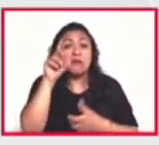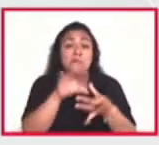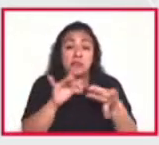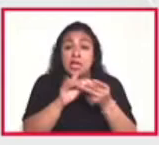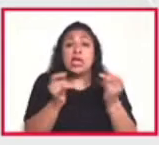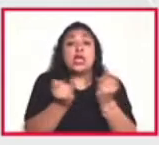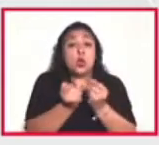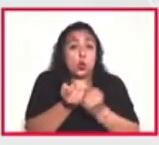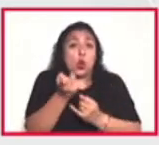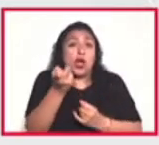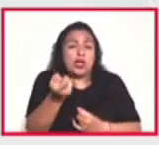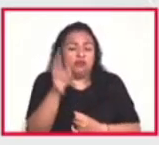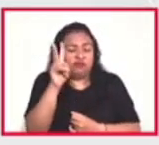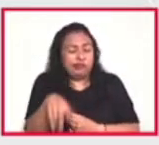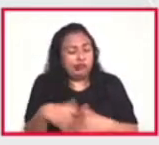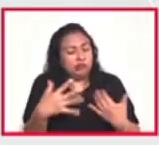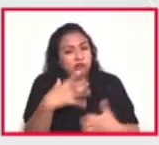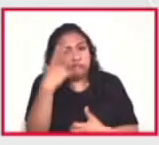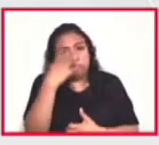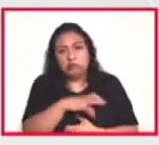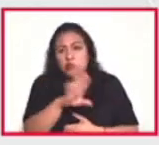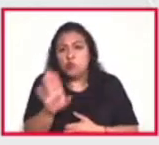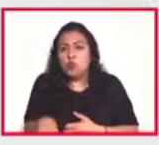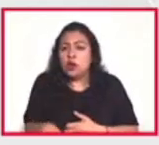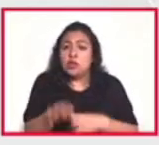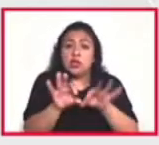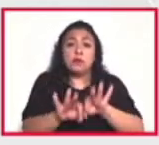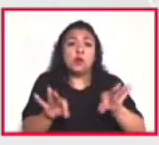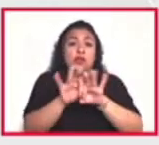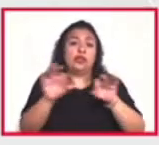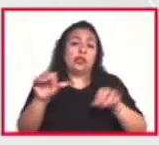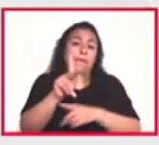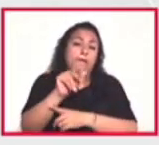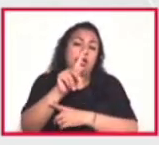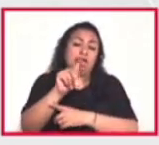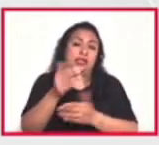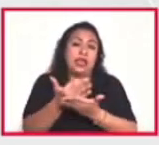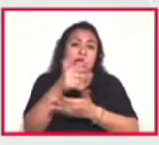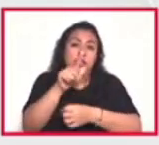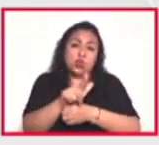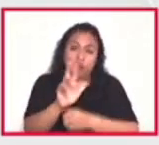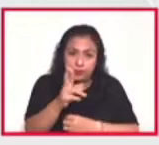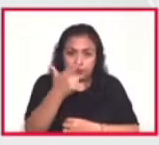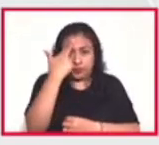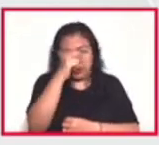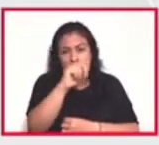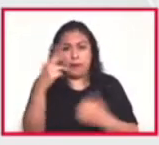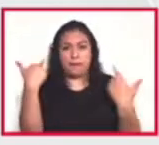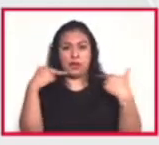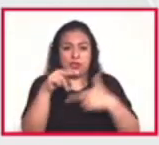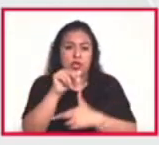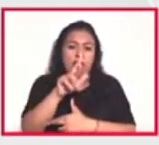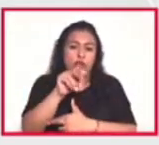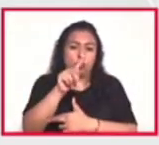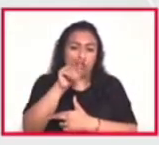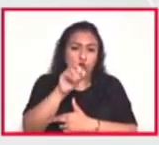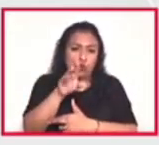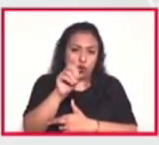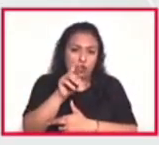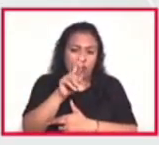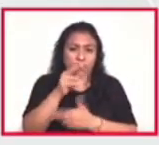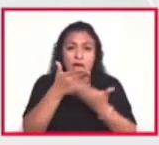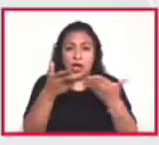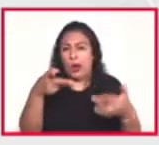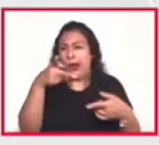esta sensible partida, un referente de la plástica nacional. Vaya pues un recuerdo al maestro Arturo Rivera. Con esto nos vamos a